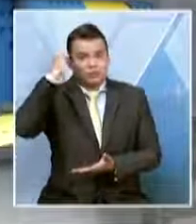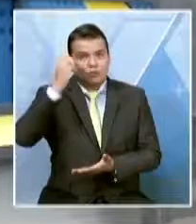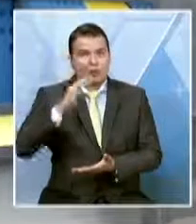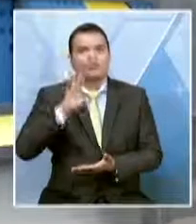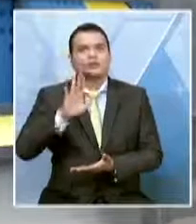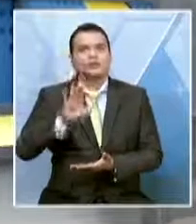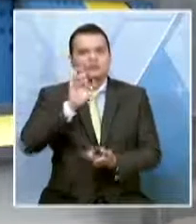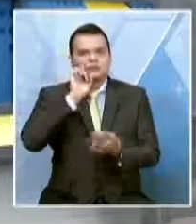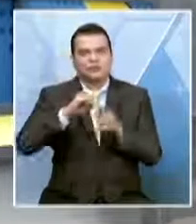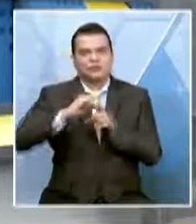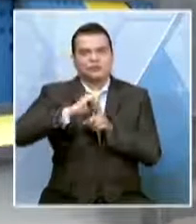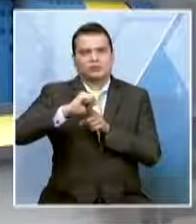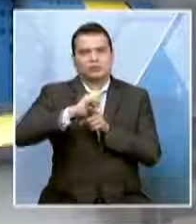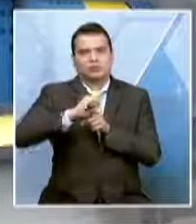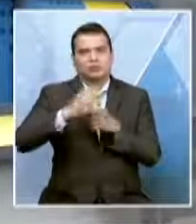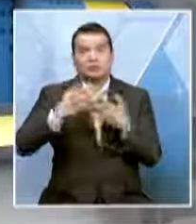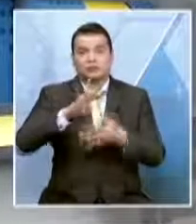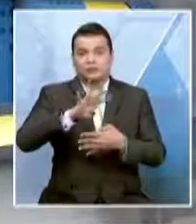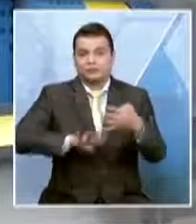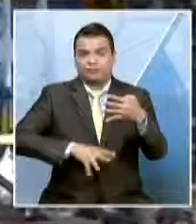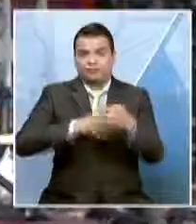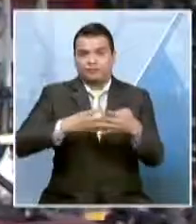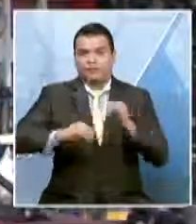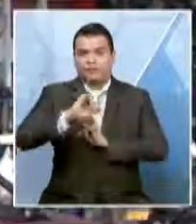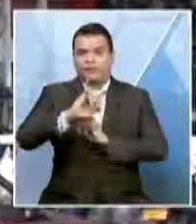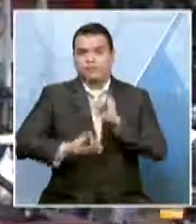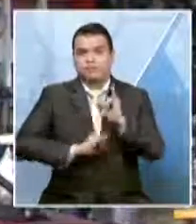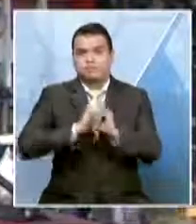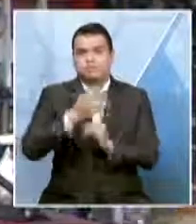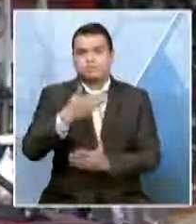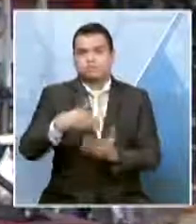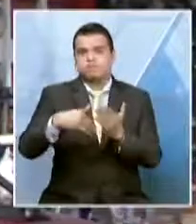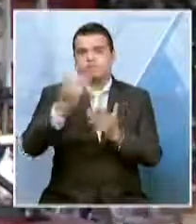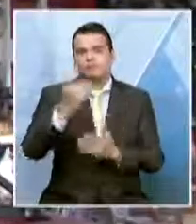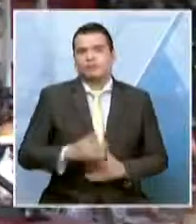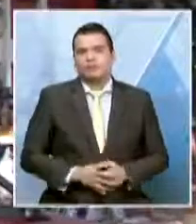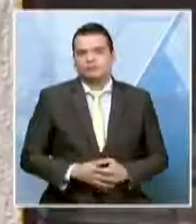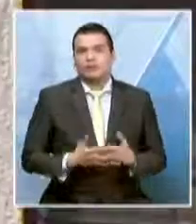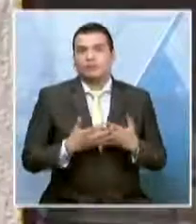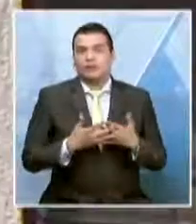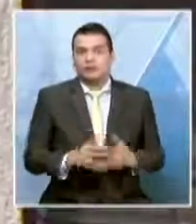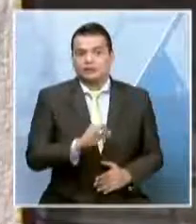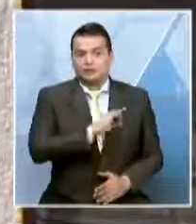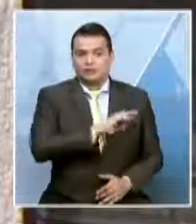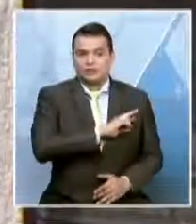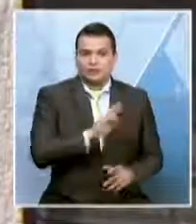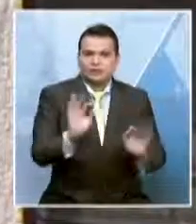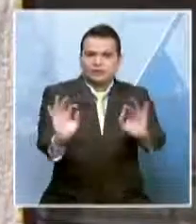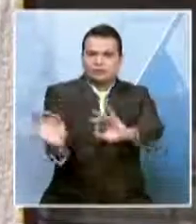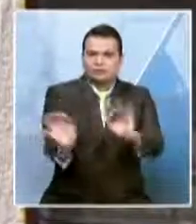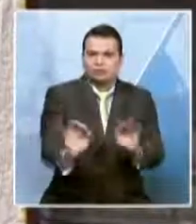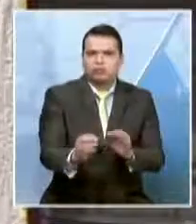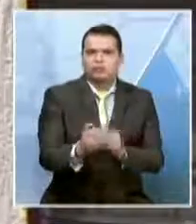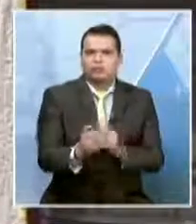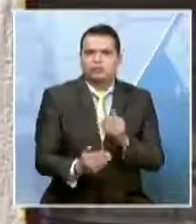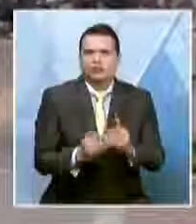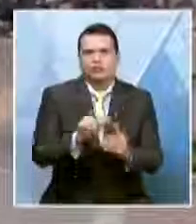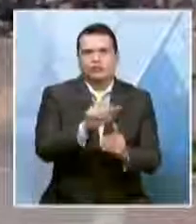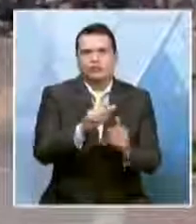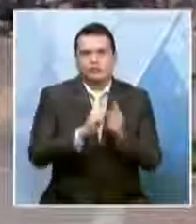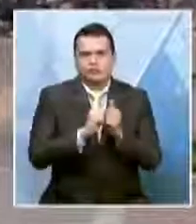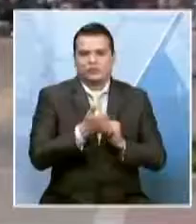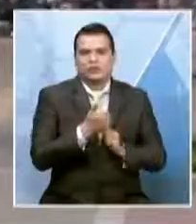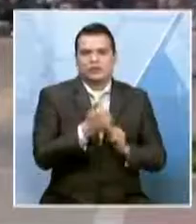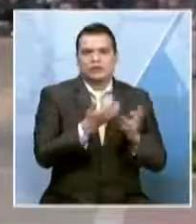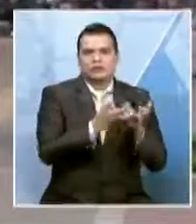para iniciar el calendario internacional inter vaya adelantar a los protocolos del viaje de los atletas vallecaucanos a bogotá para